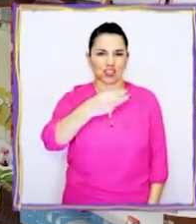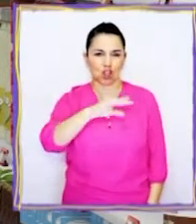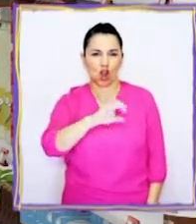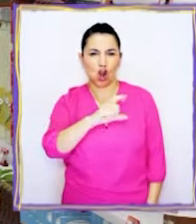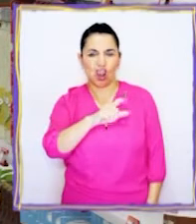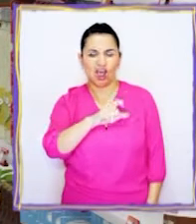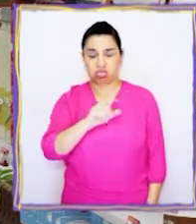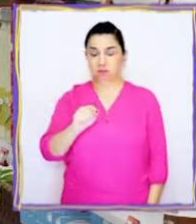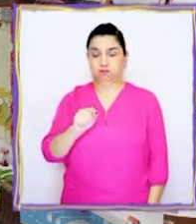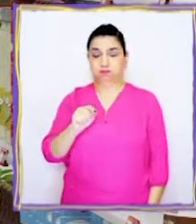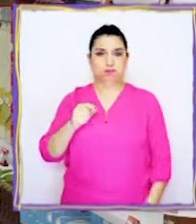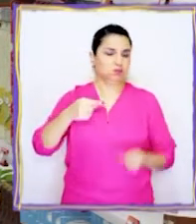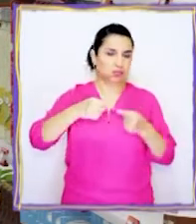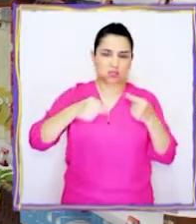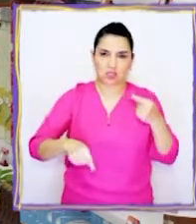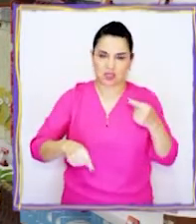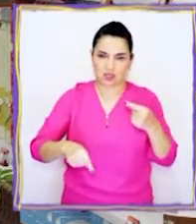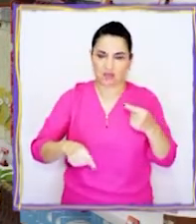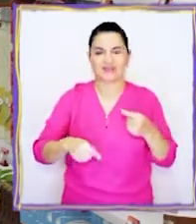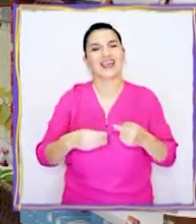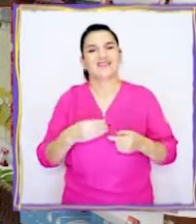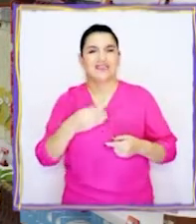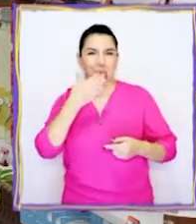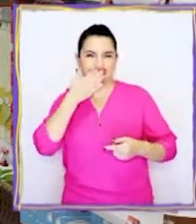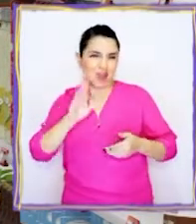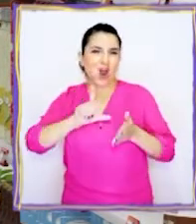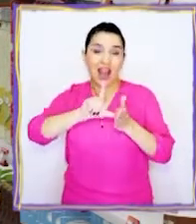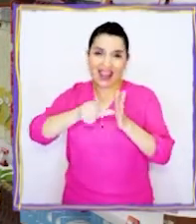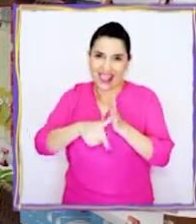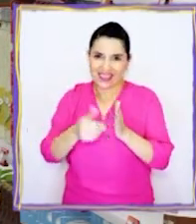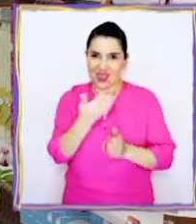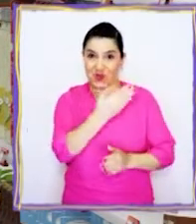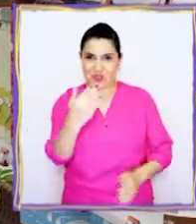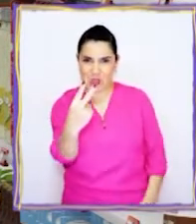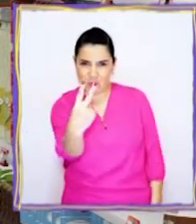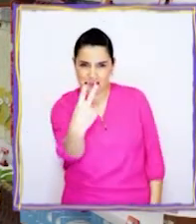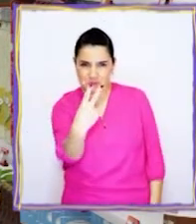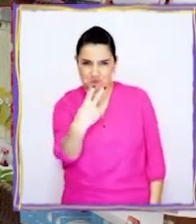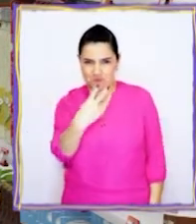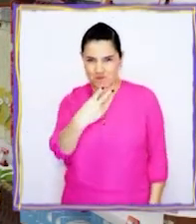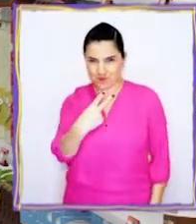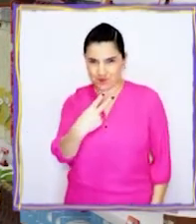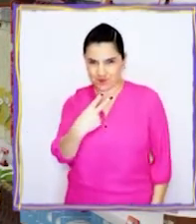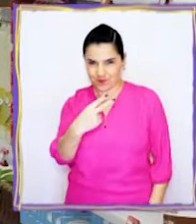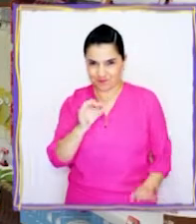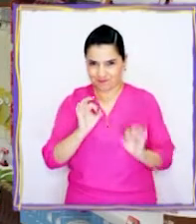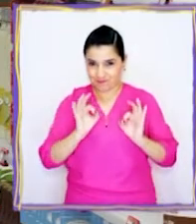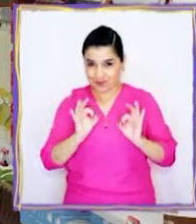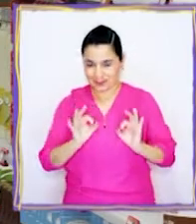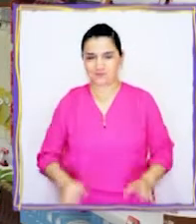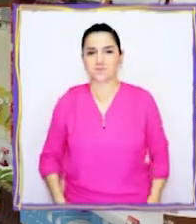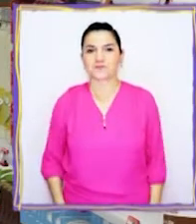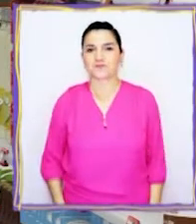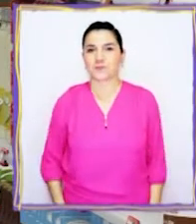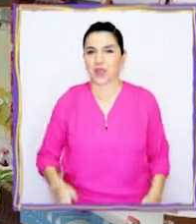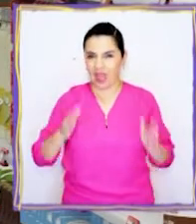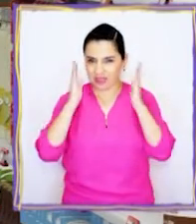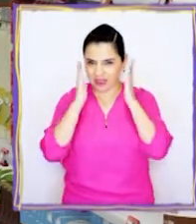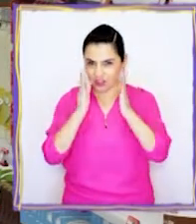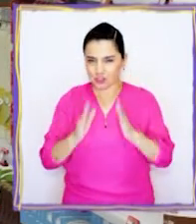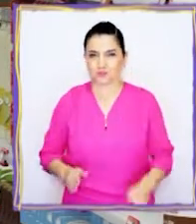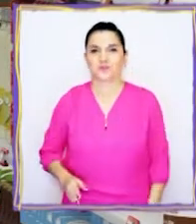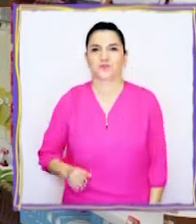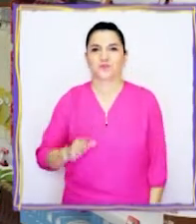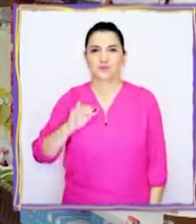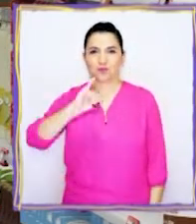galletas, chocolate. No entiendo nada, pero si lo digo más lento, ustedes pueden activar su super oído. Escuchen